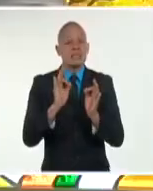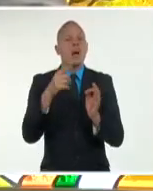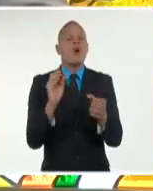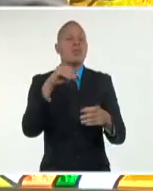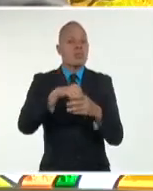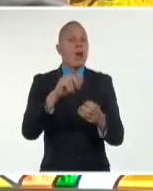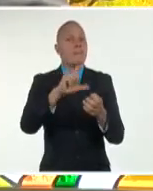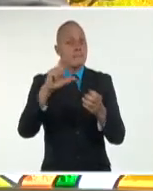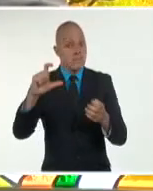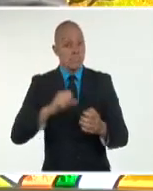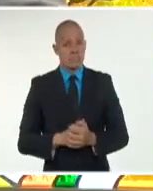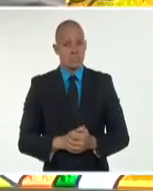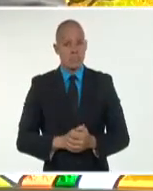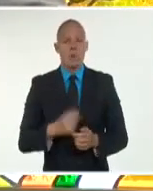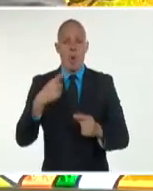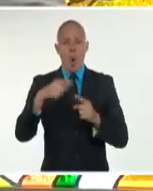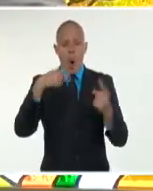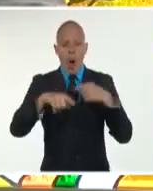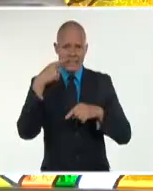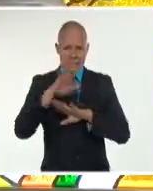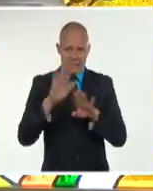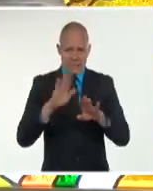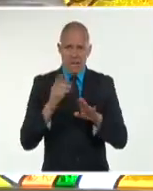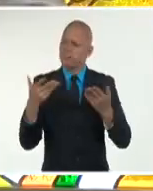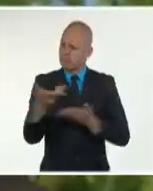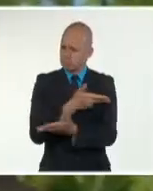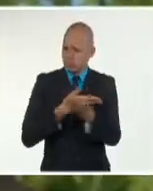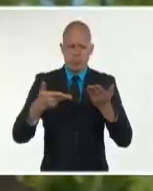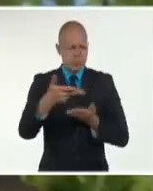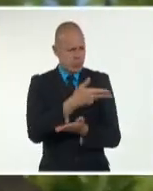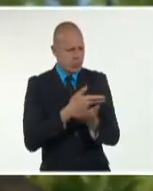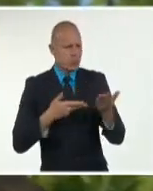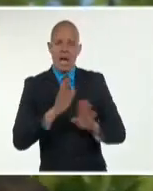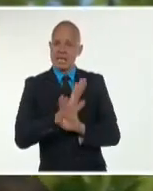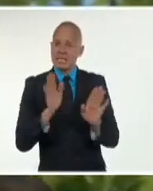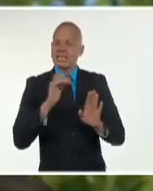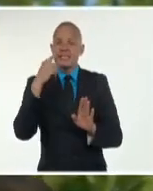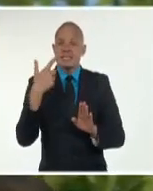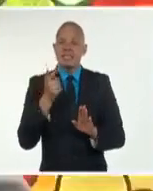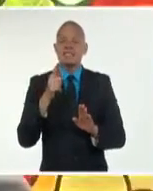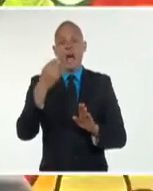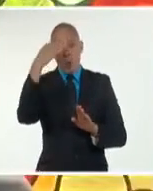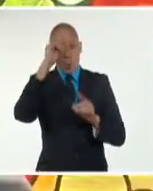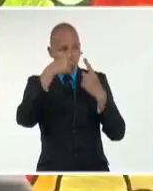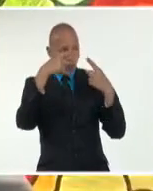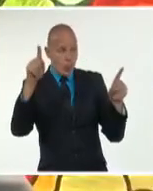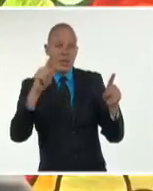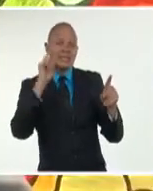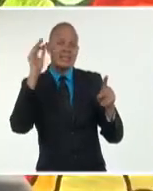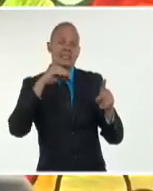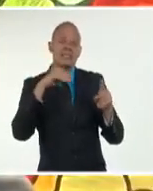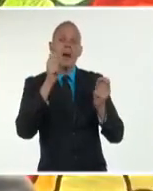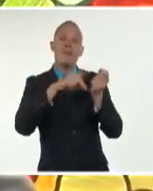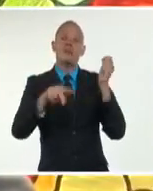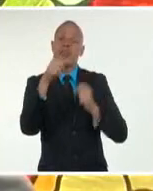organización partidista y sobre lo que ya se ha intercambiado con 9 de los 16 territorios del país. Vamos a estar